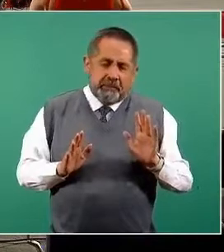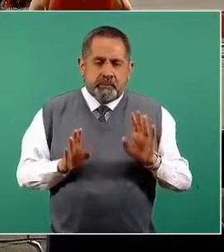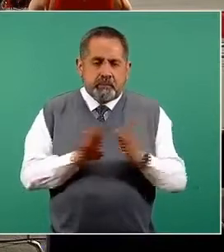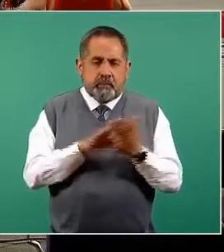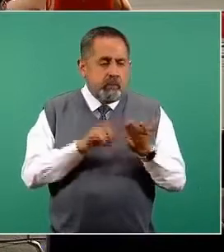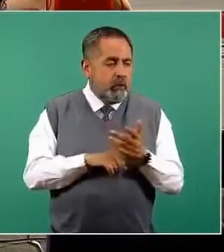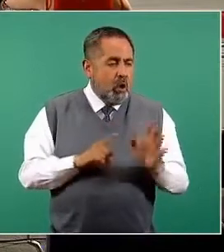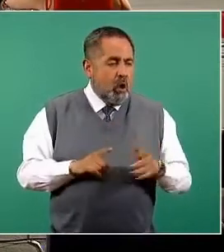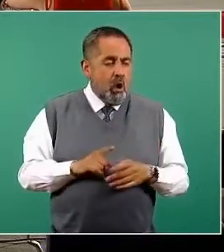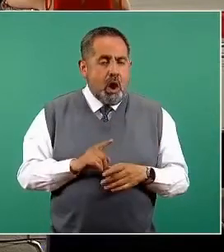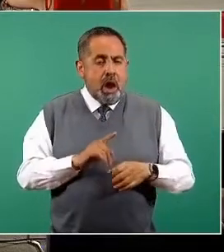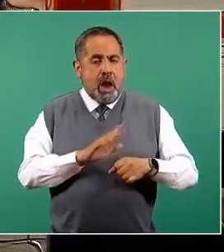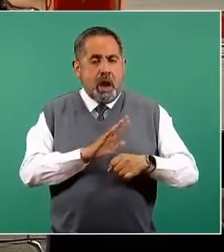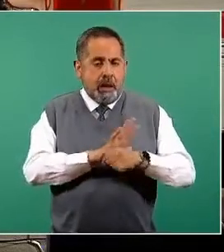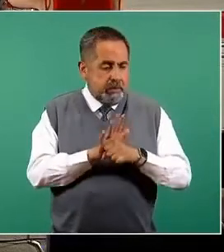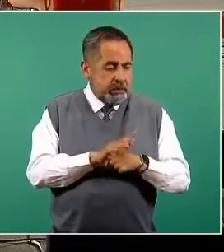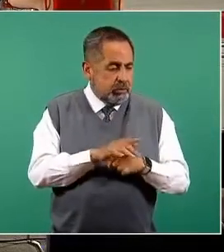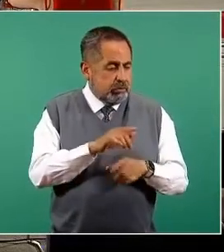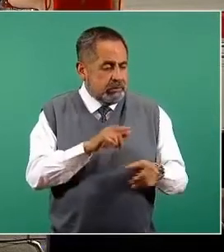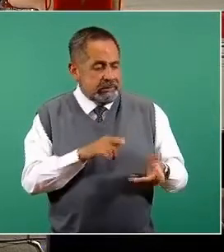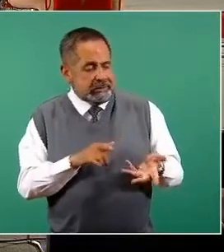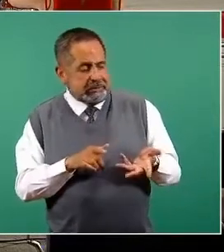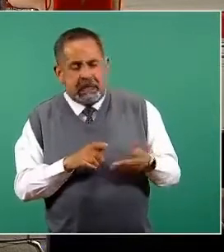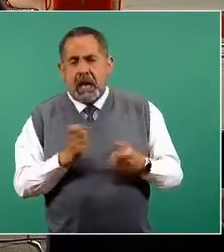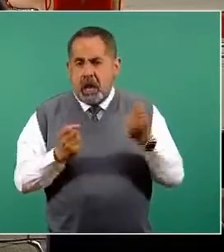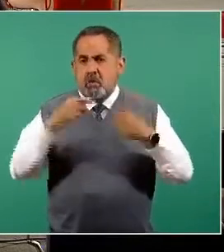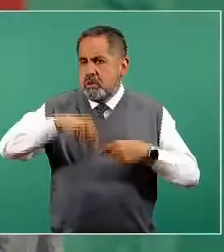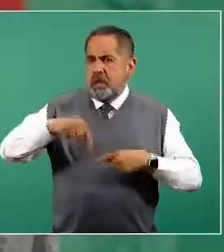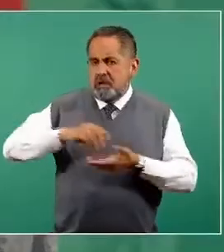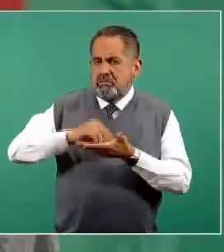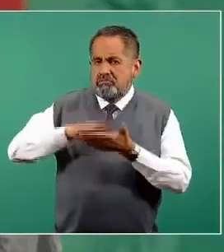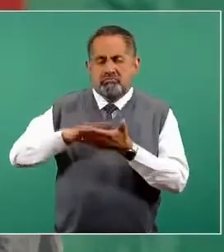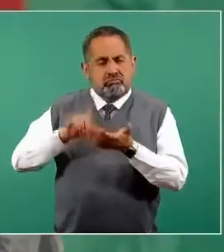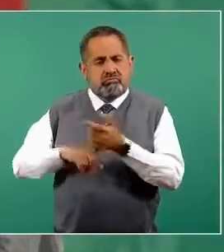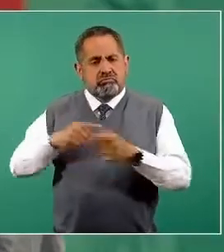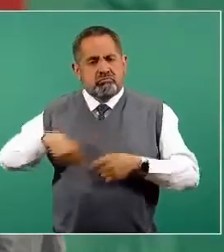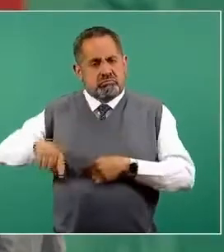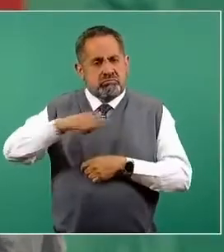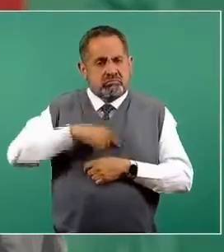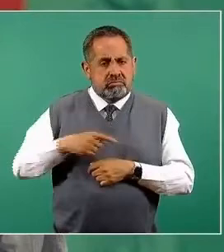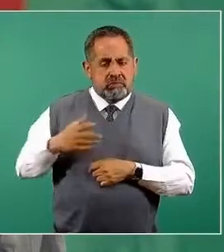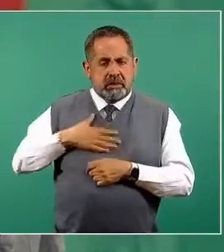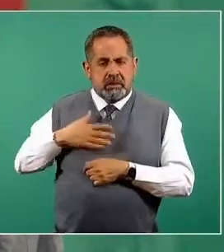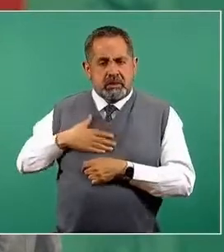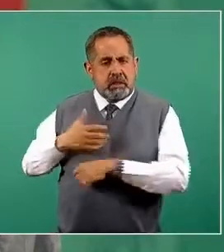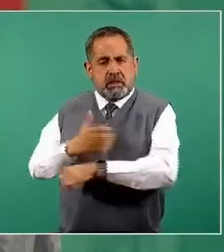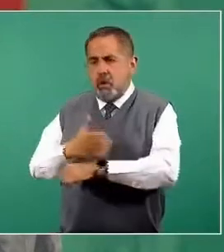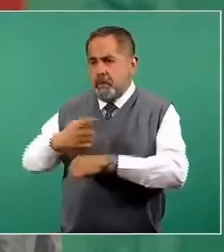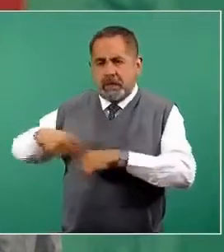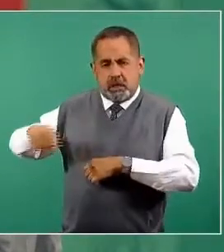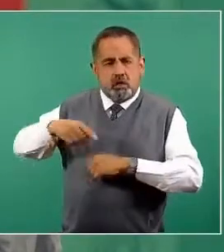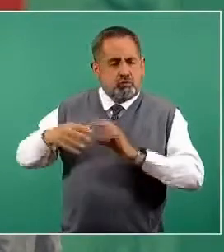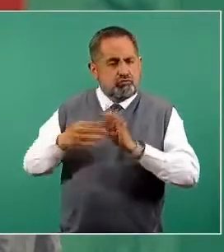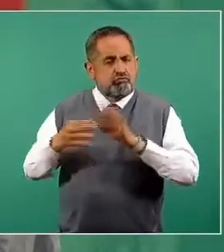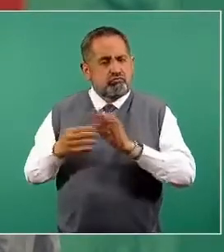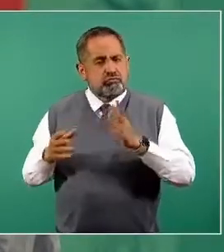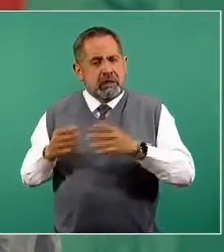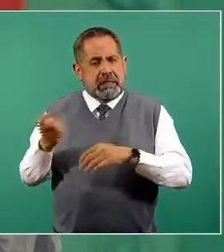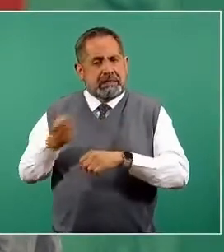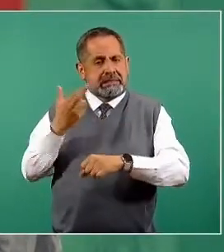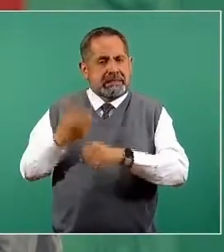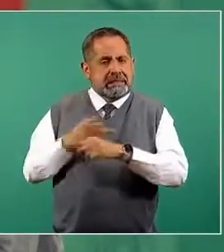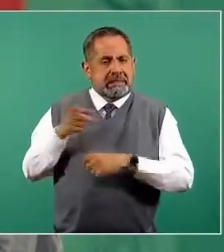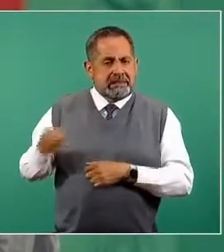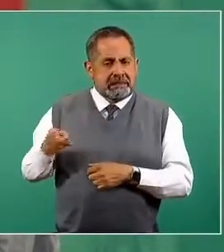sencillamente se aisló el virus en esas personas. Incluso aquí en México se ha documentado por parte de nuestras compañeras y compañeros de la